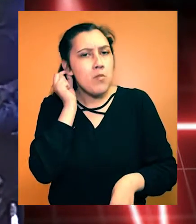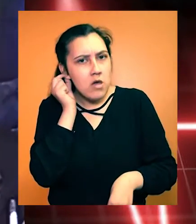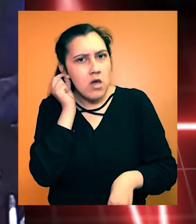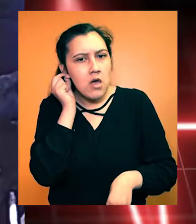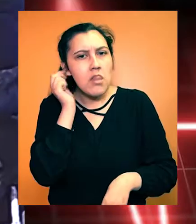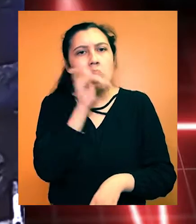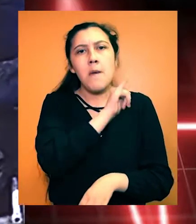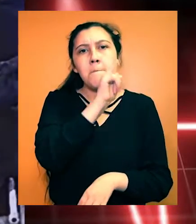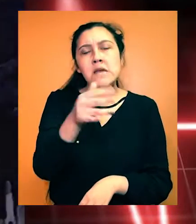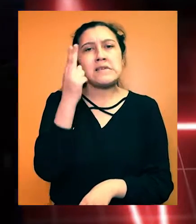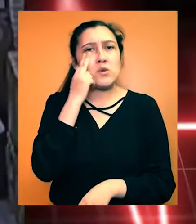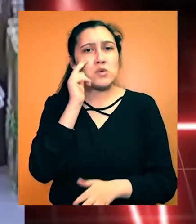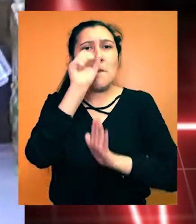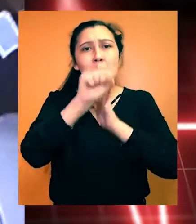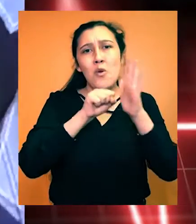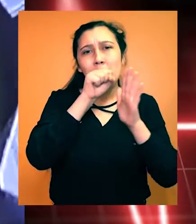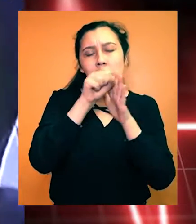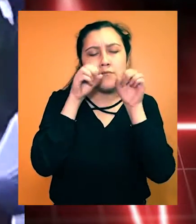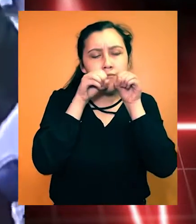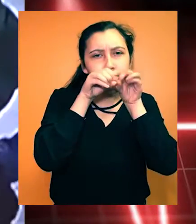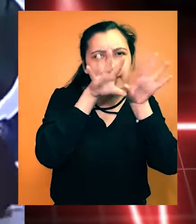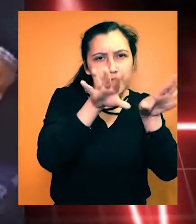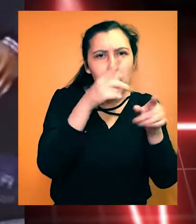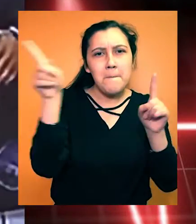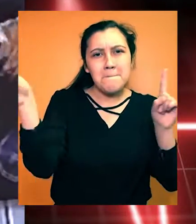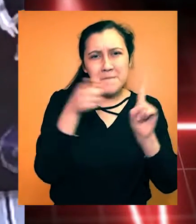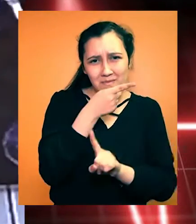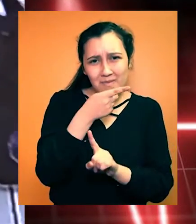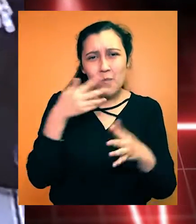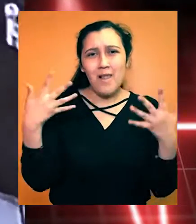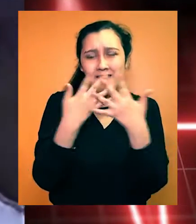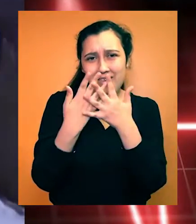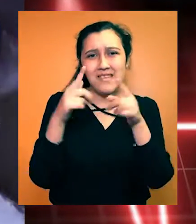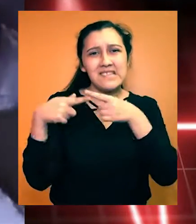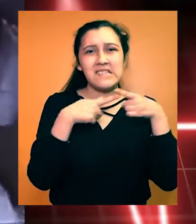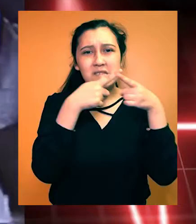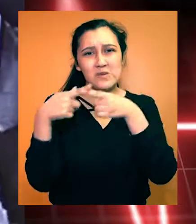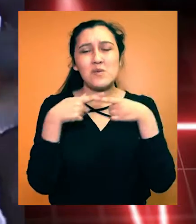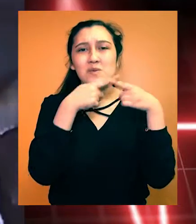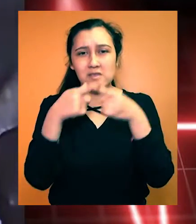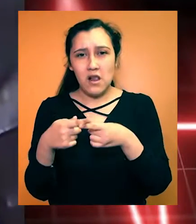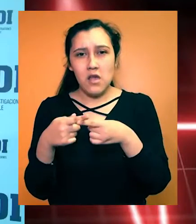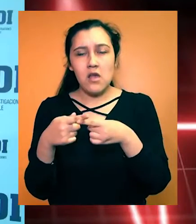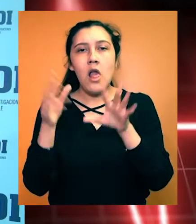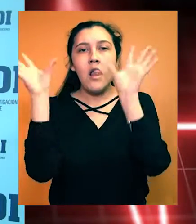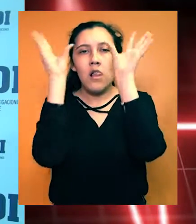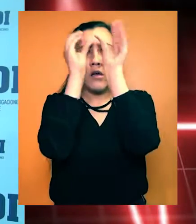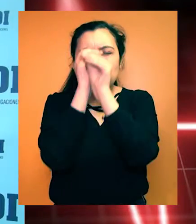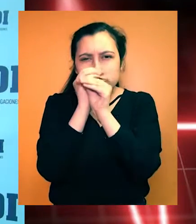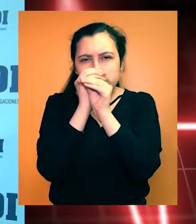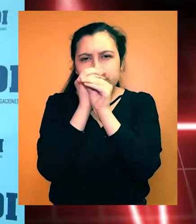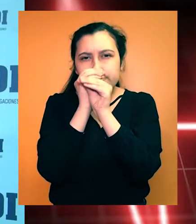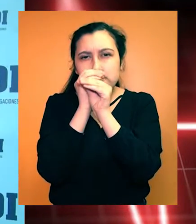que se conoció a través de un video que fue difundido primero por las redes sociales. En hora de la tarde noche ya recibimos una